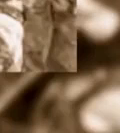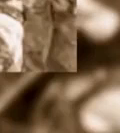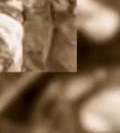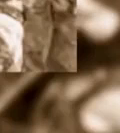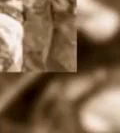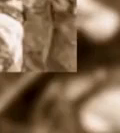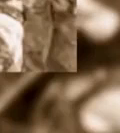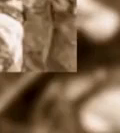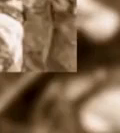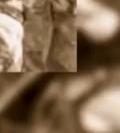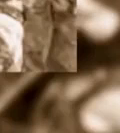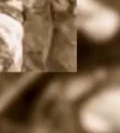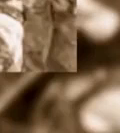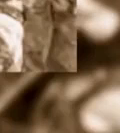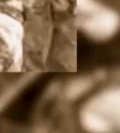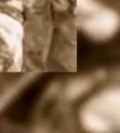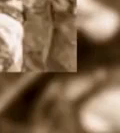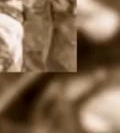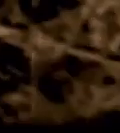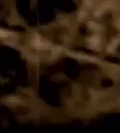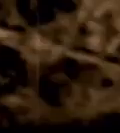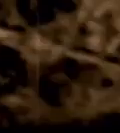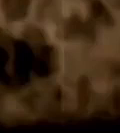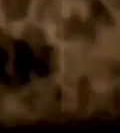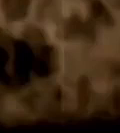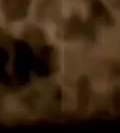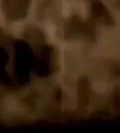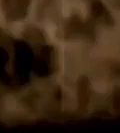pero soy fiel.